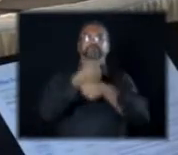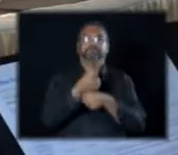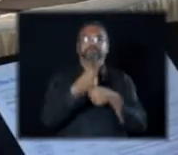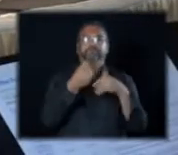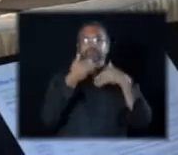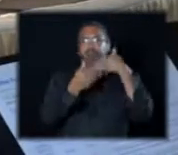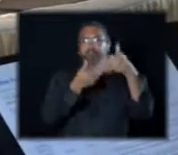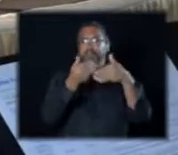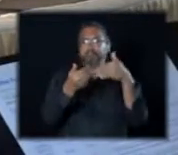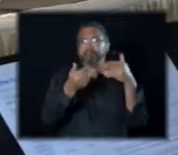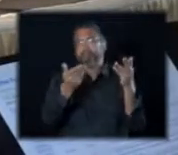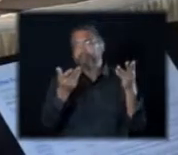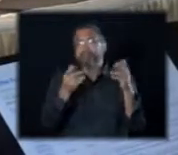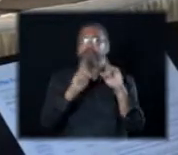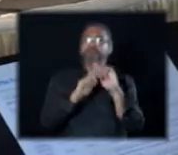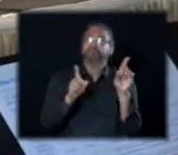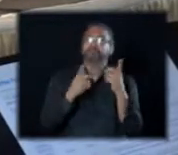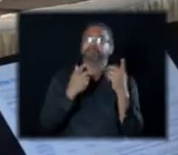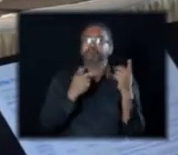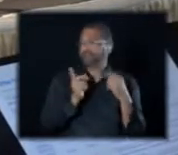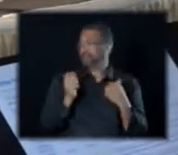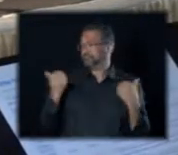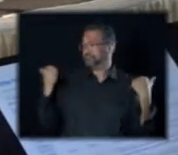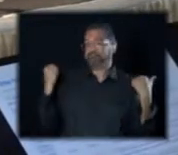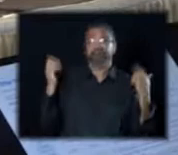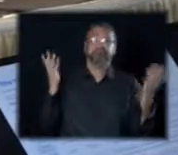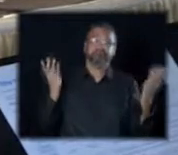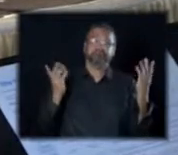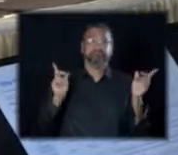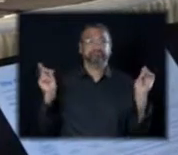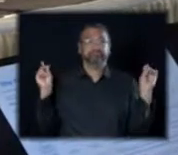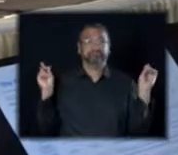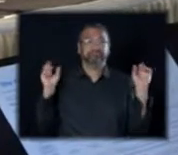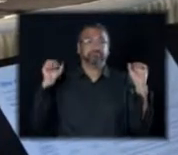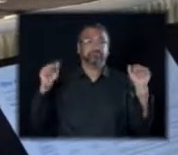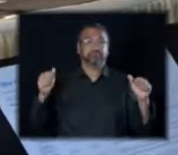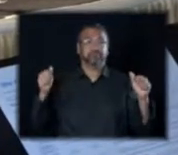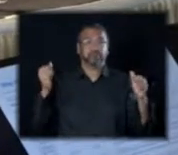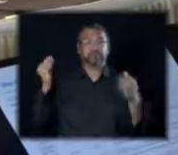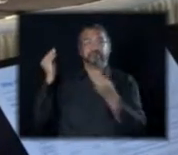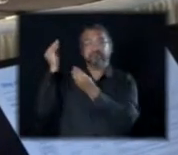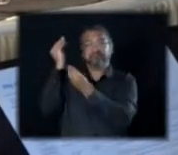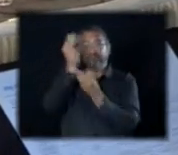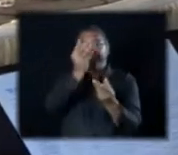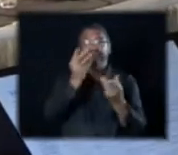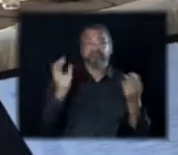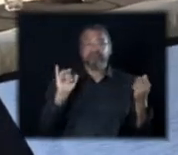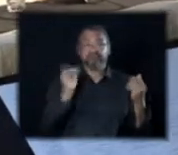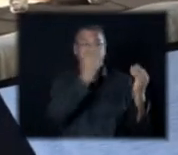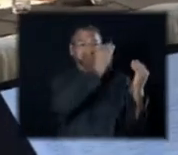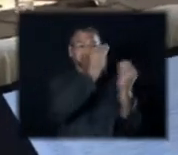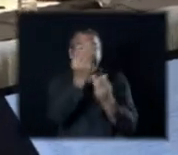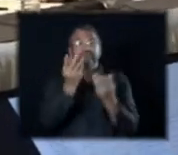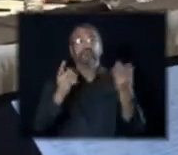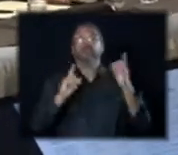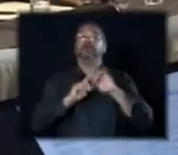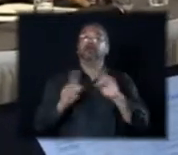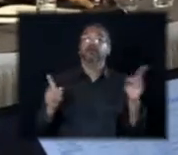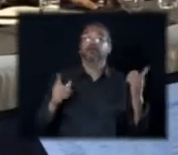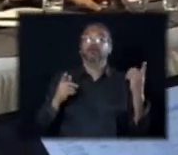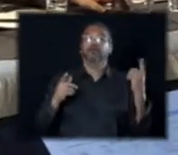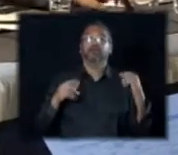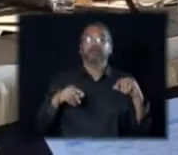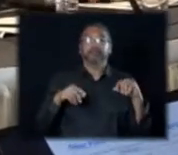Brevemente voy a hablar sobre el proceso y me parece que mis colegas aquí probablemente añadan algo,